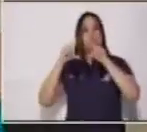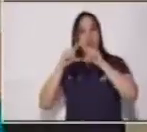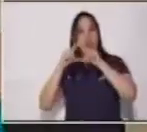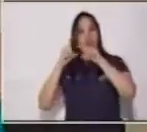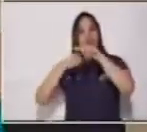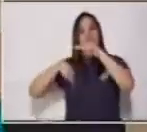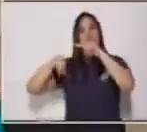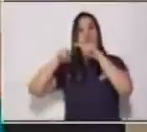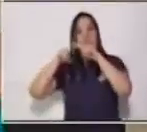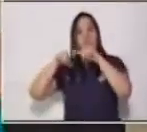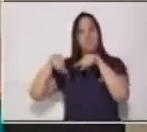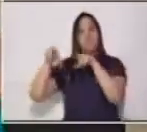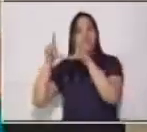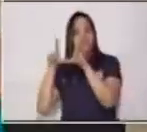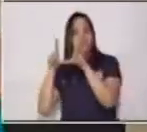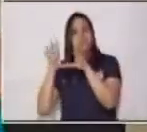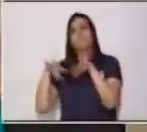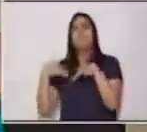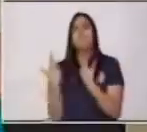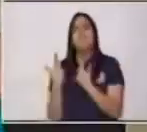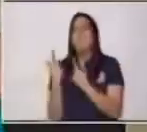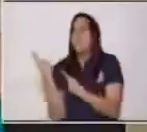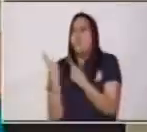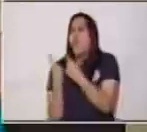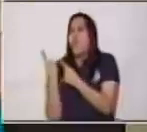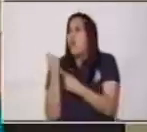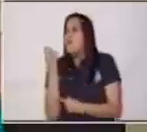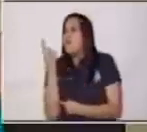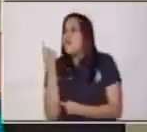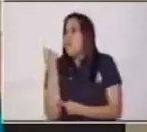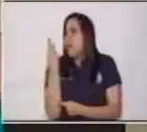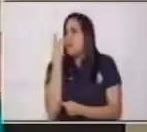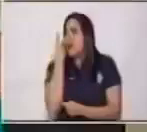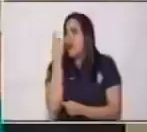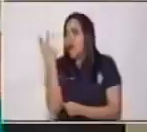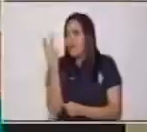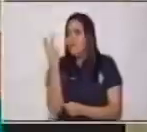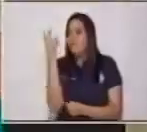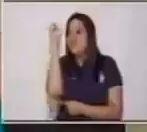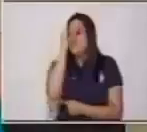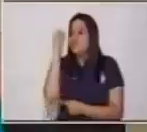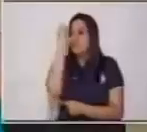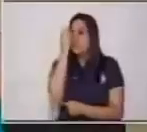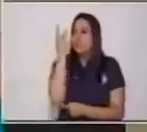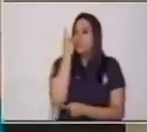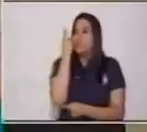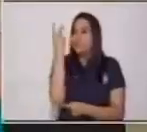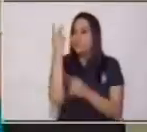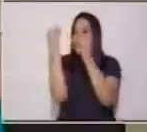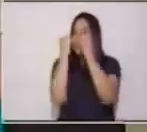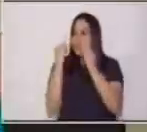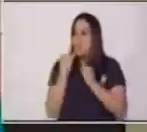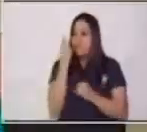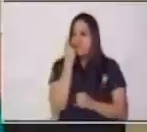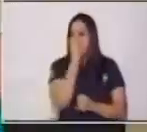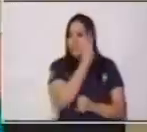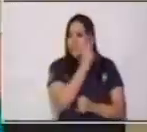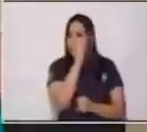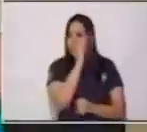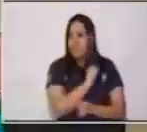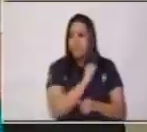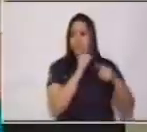segunda secuencia que debería continuar acá? Observa bien las imágenes, ¿cómo están?